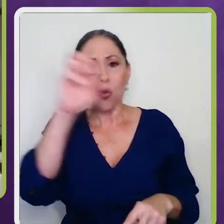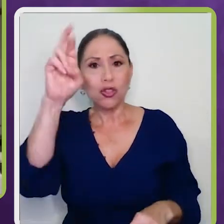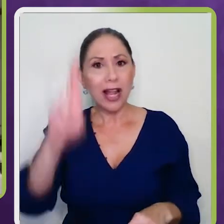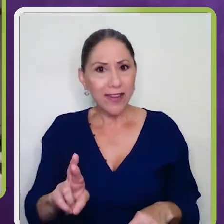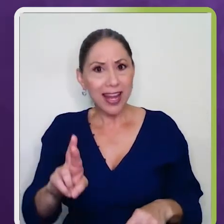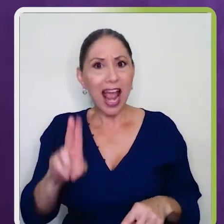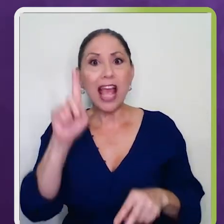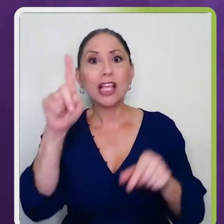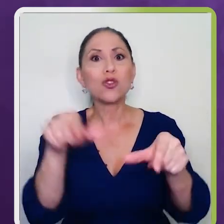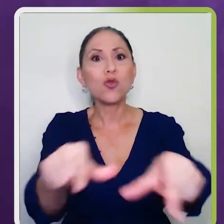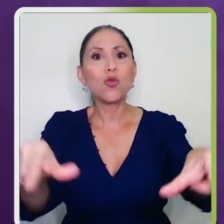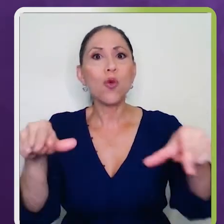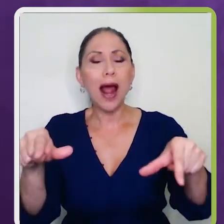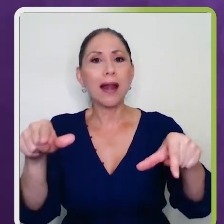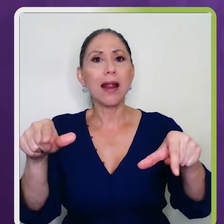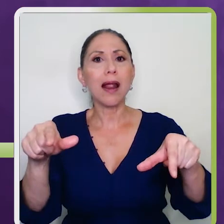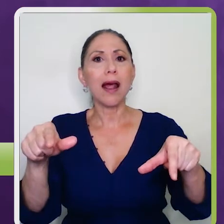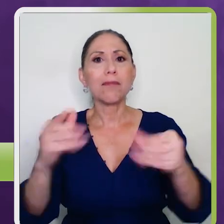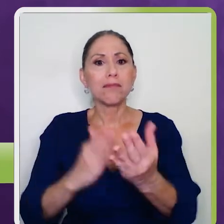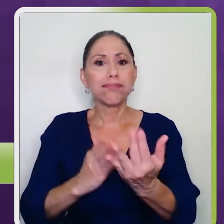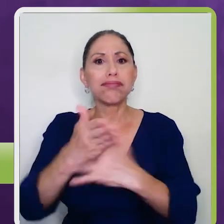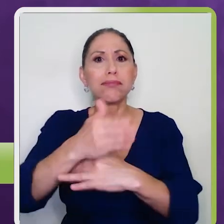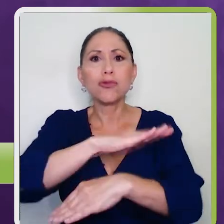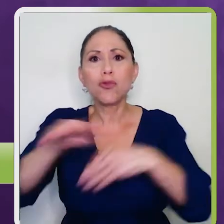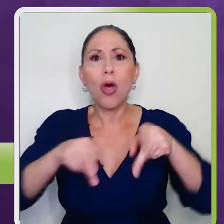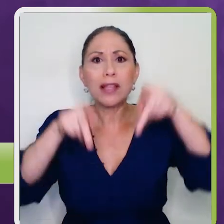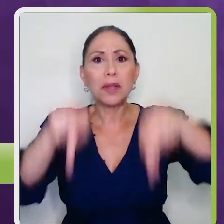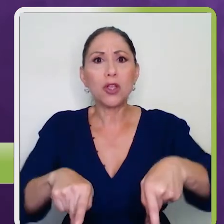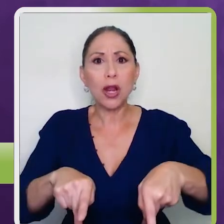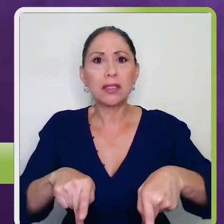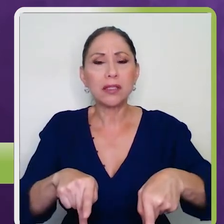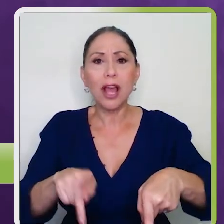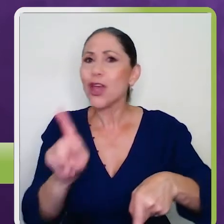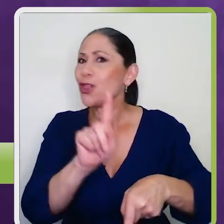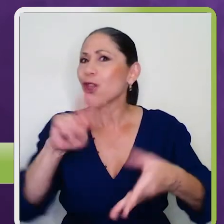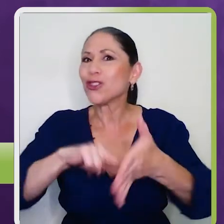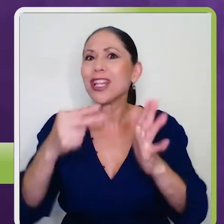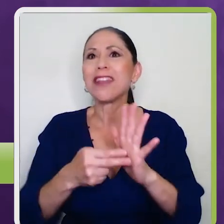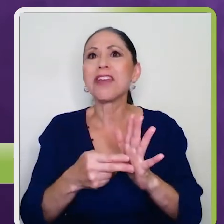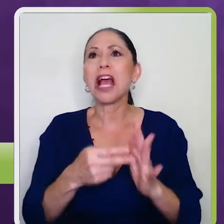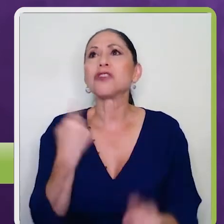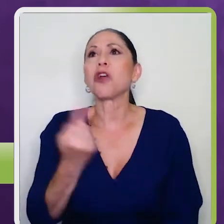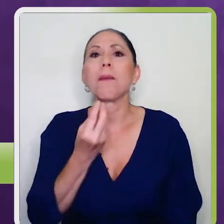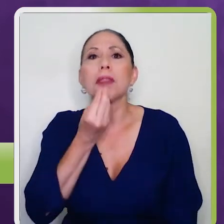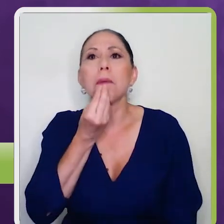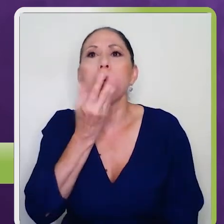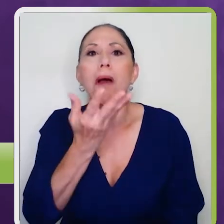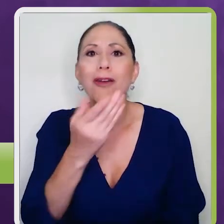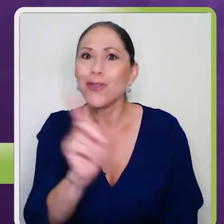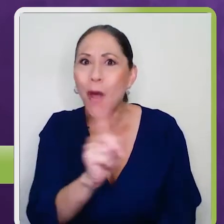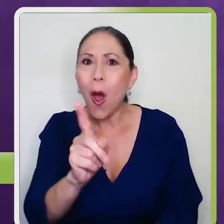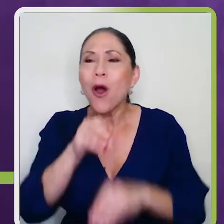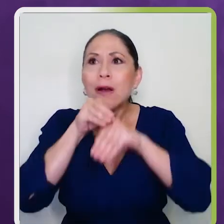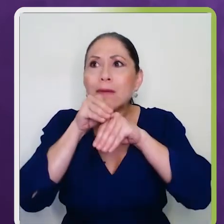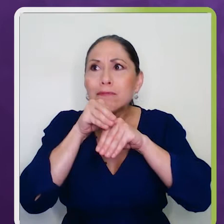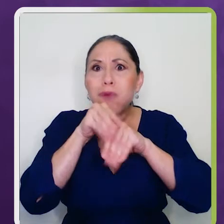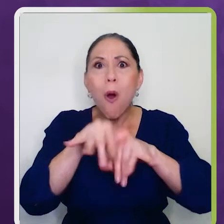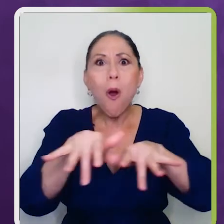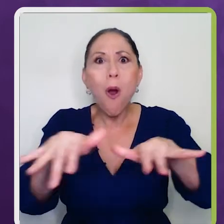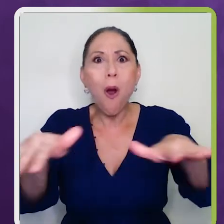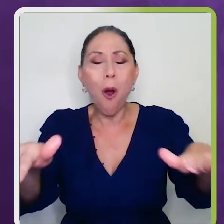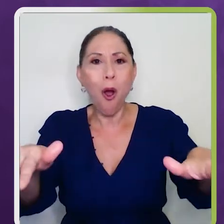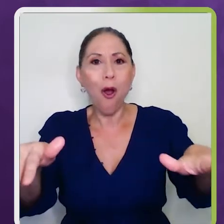personas, no es simplemente decirlo, se vuelve un boom y se vuelve esa cadena, porque las personas